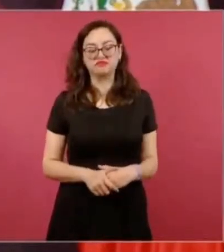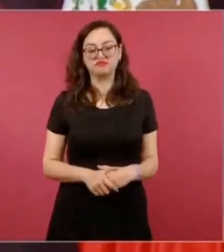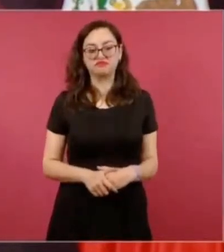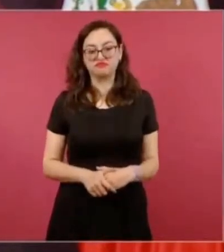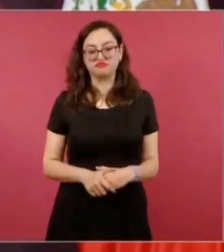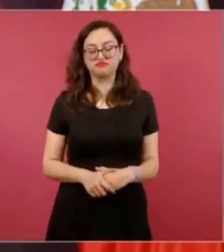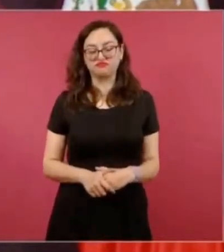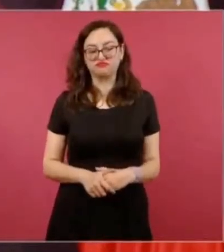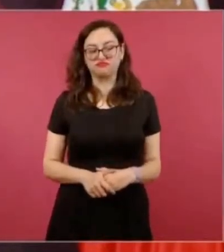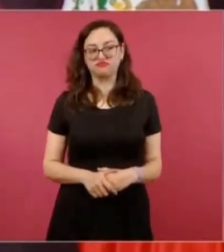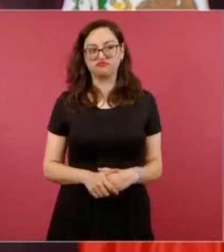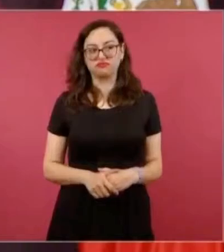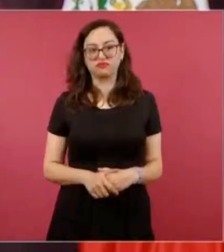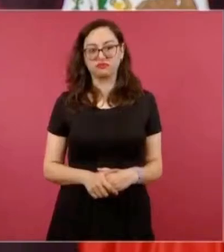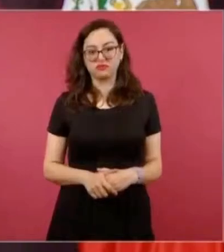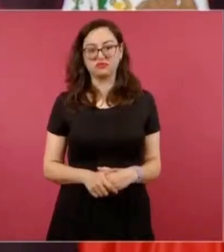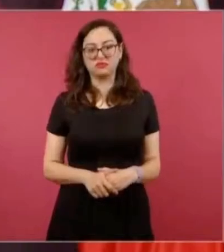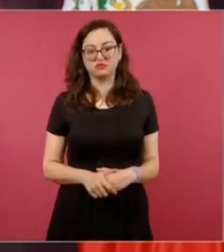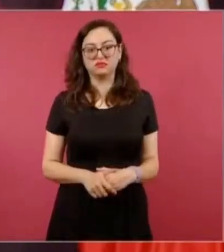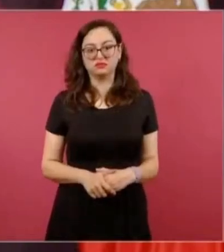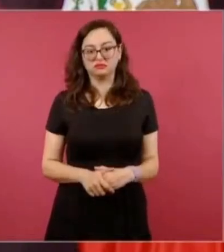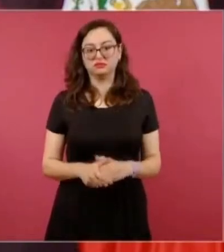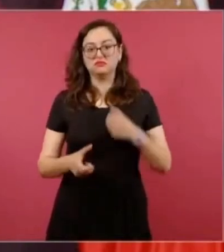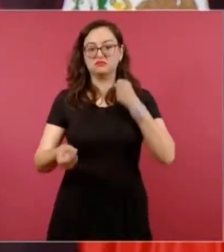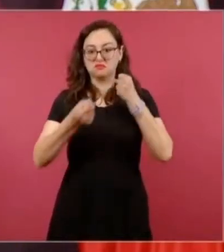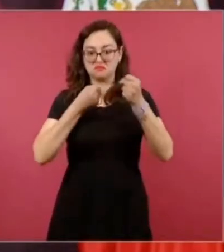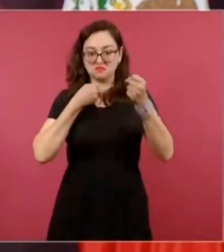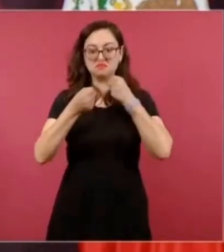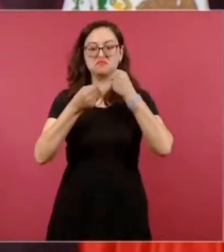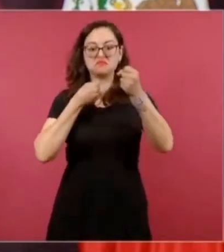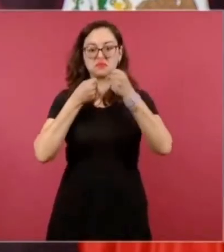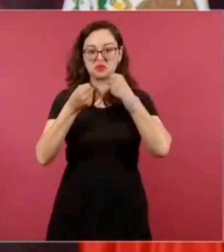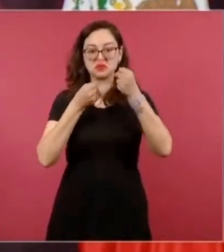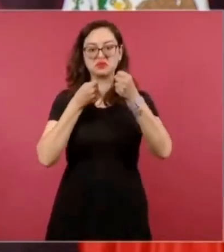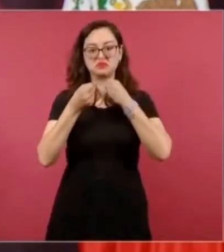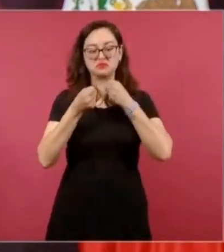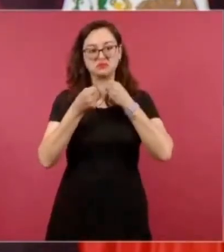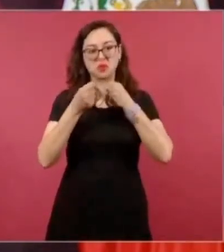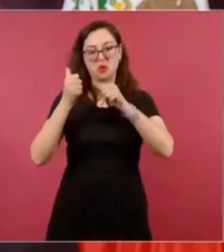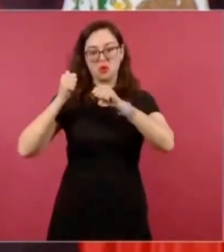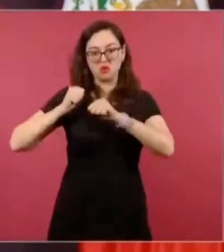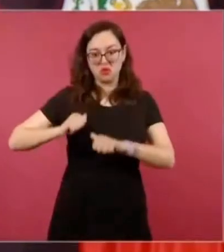Un periodismo, sí, distante del poder